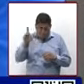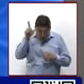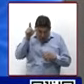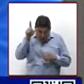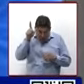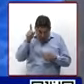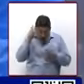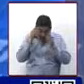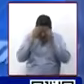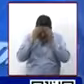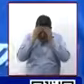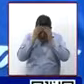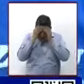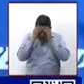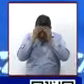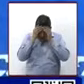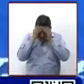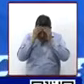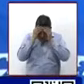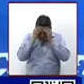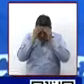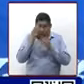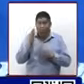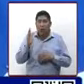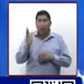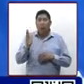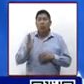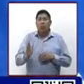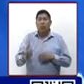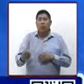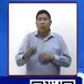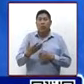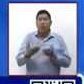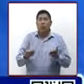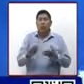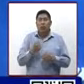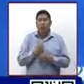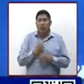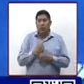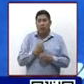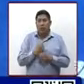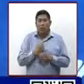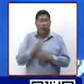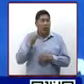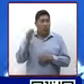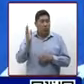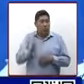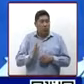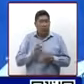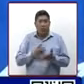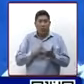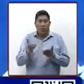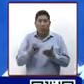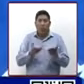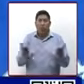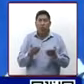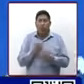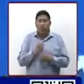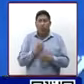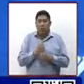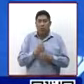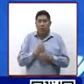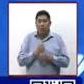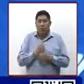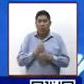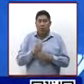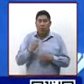ha fallecido, me dice. Pero ella nunca me decía la verdad dónde trabajaba. Nunca me decía la verdad ya dónde trabajaba. Tras que se